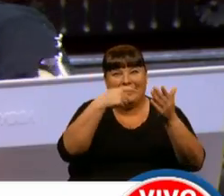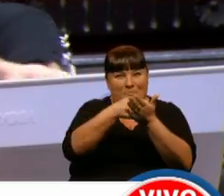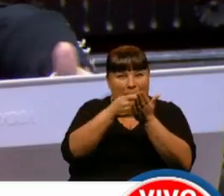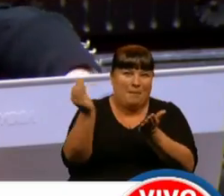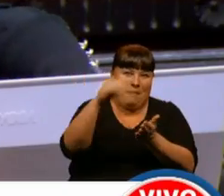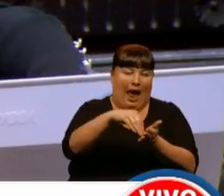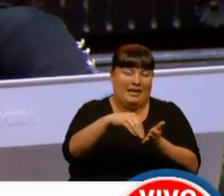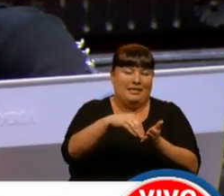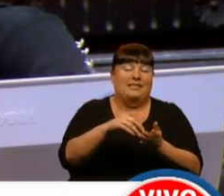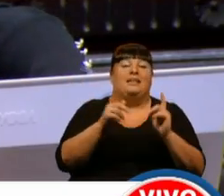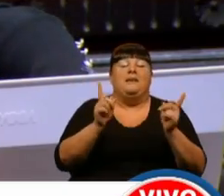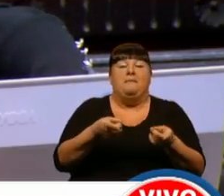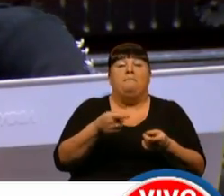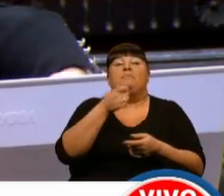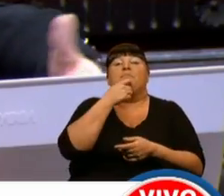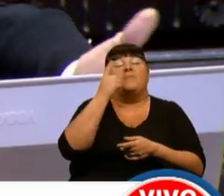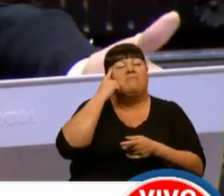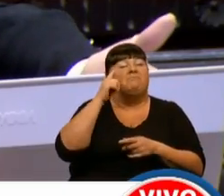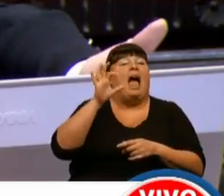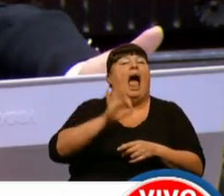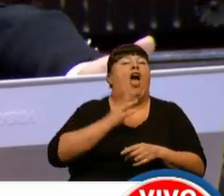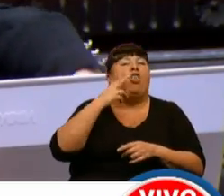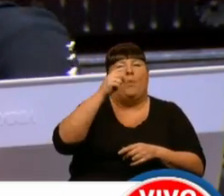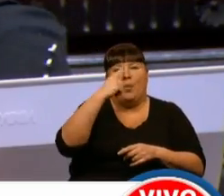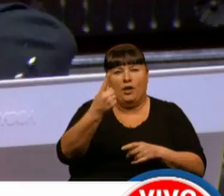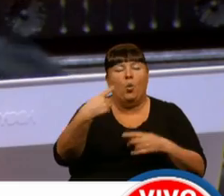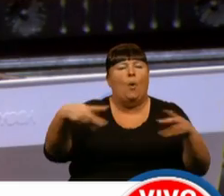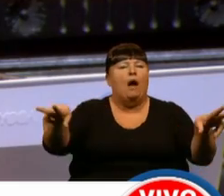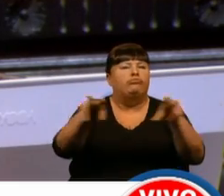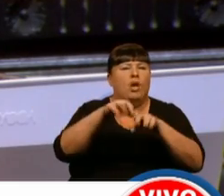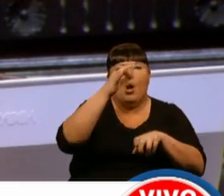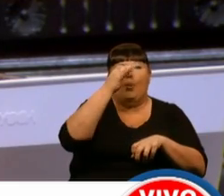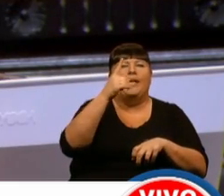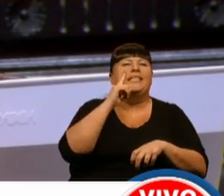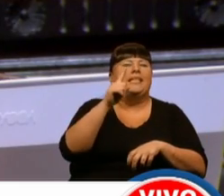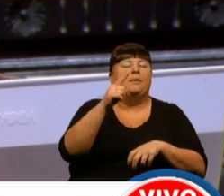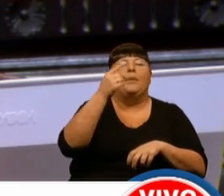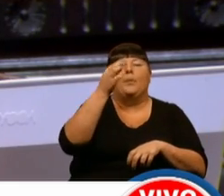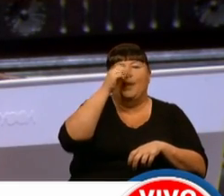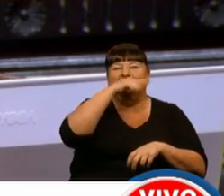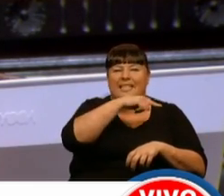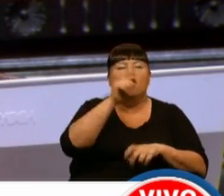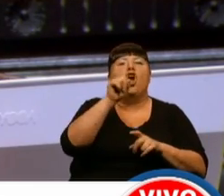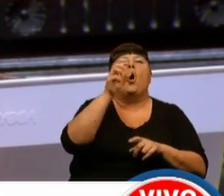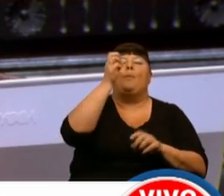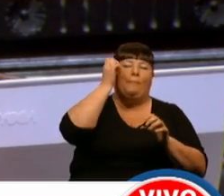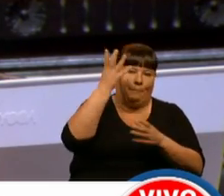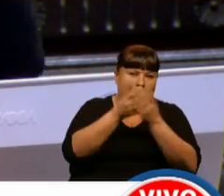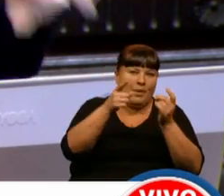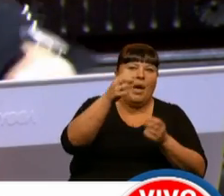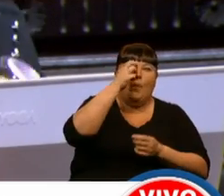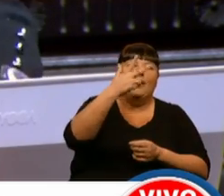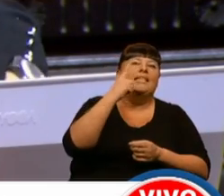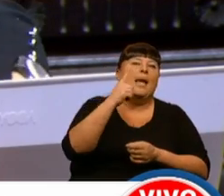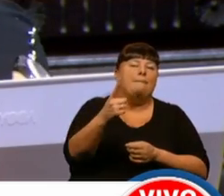sin ampliar el régimen estimamos que en 2021 se hablan de recaudar 27 mil 123 mil perdón 23